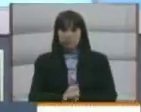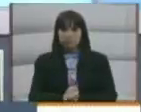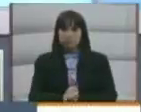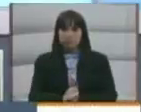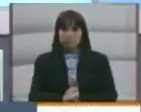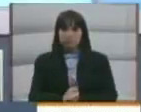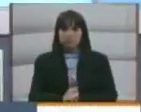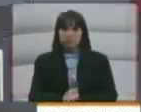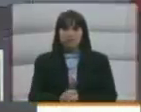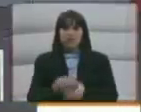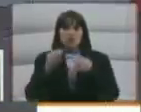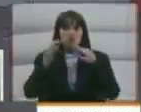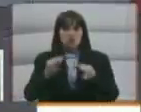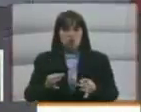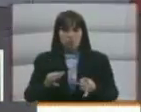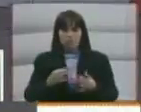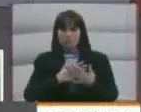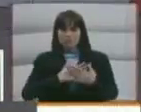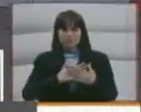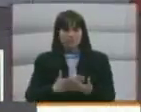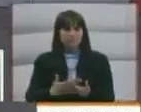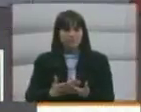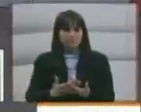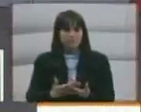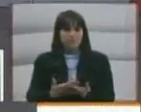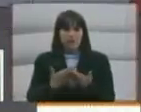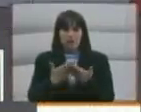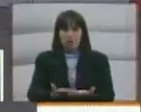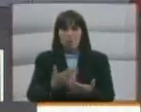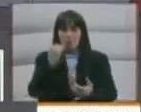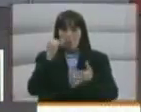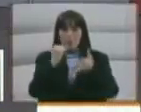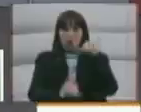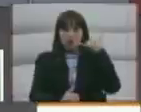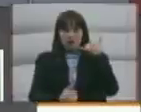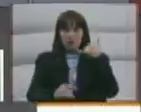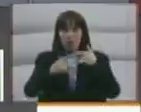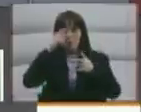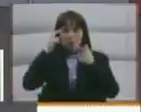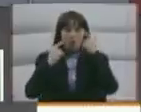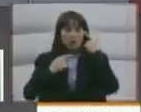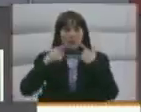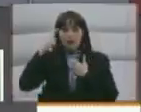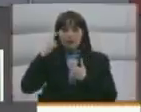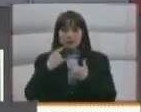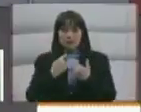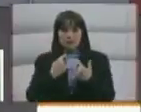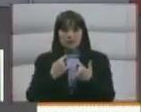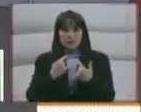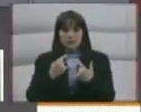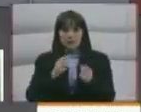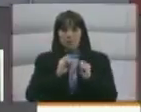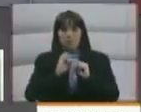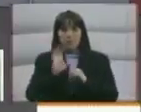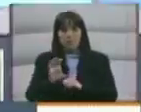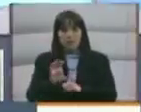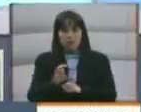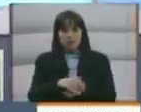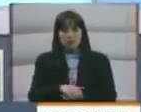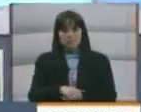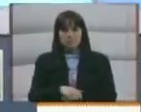estoy dando mis últimas gotas de sudor por este país.